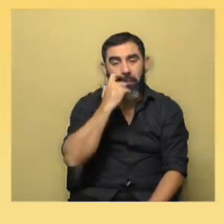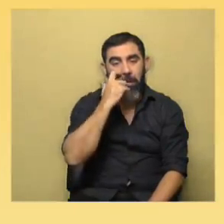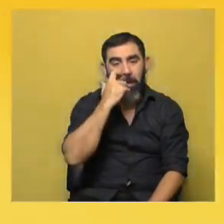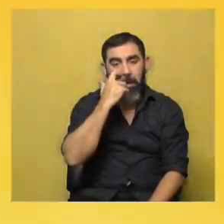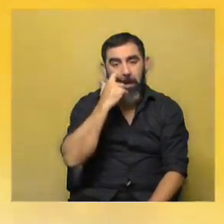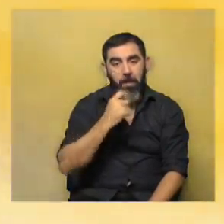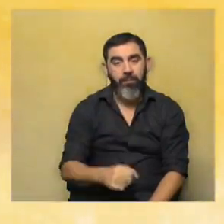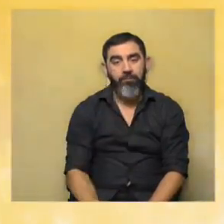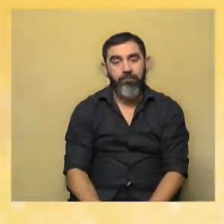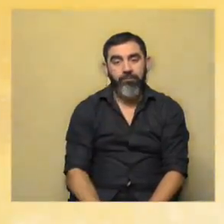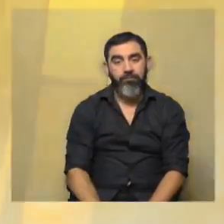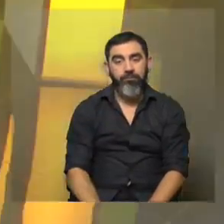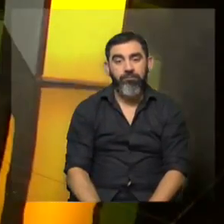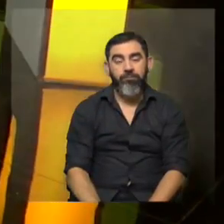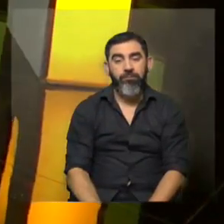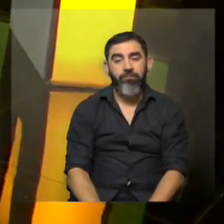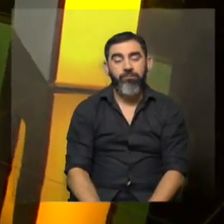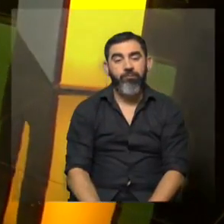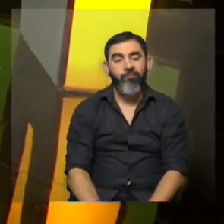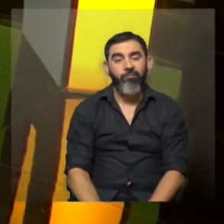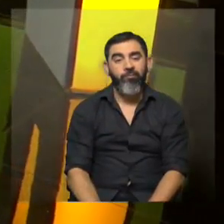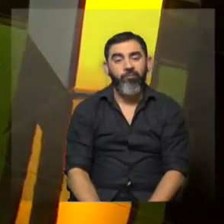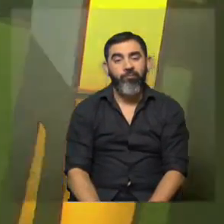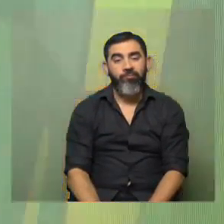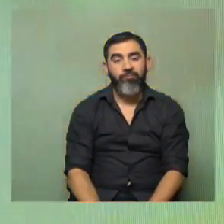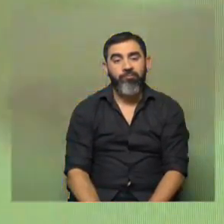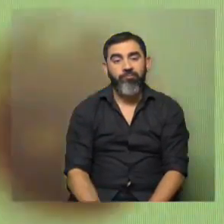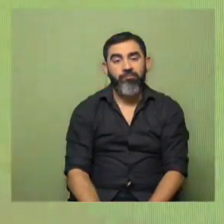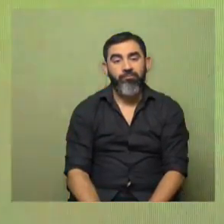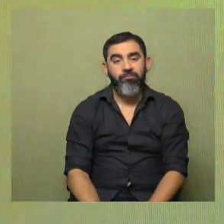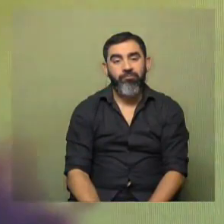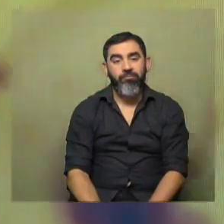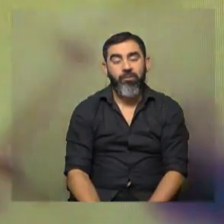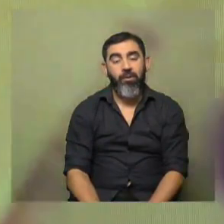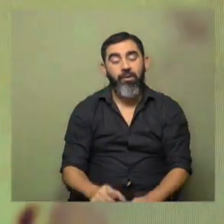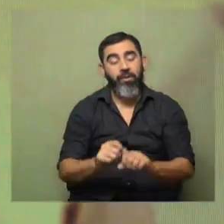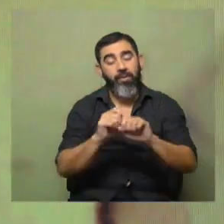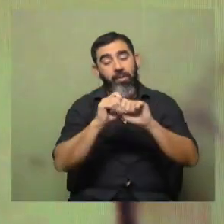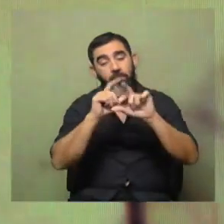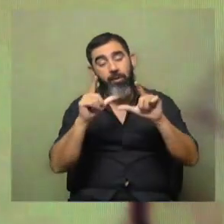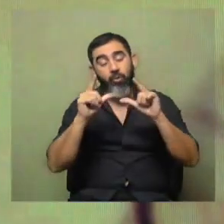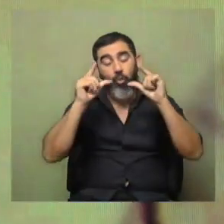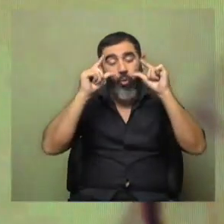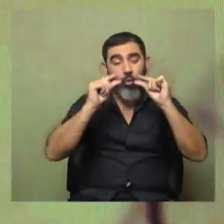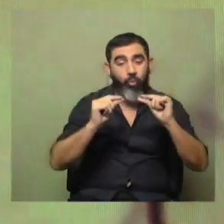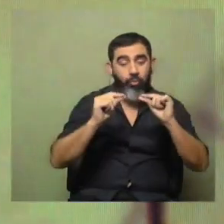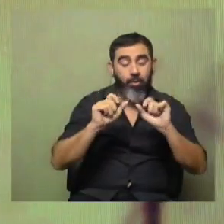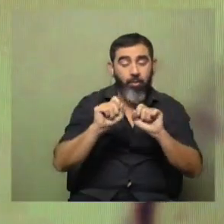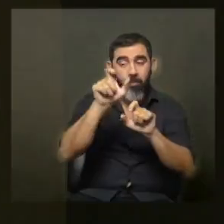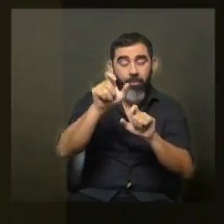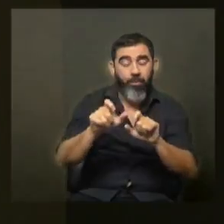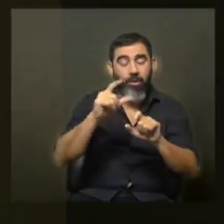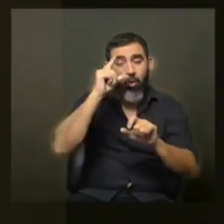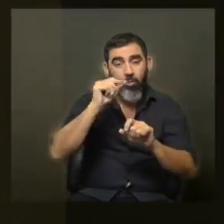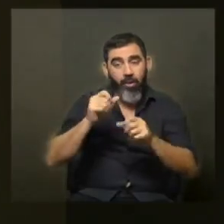Despierto, o no despierto a una persona sonámbula? Ahí está, basta